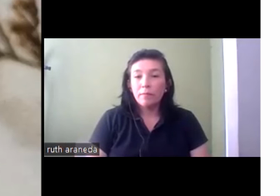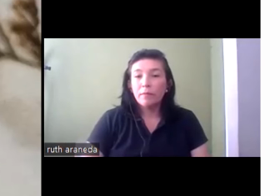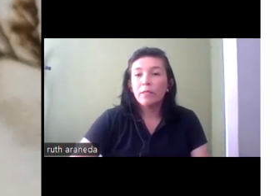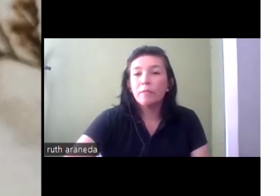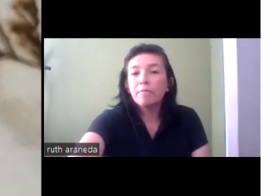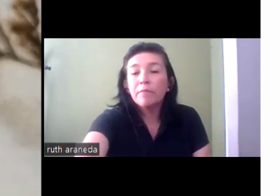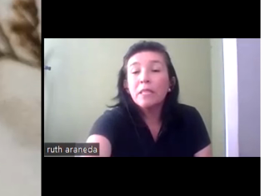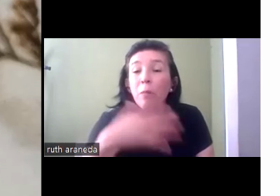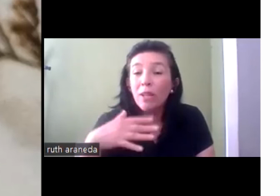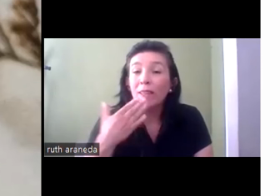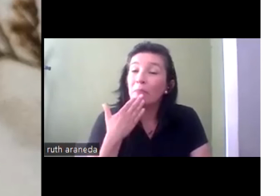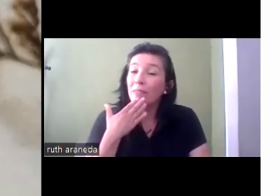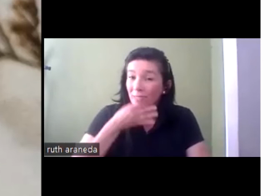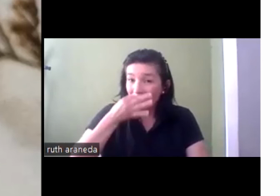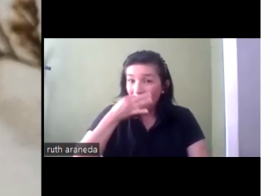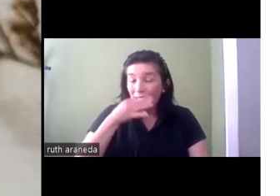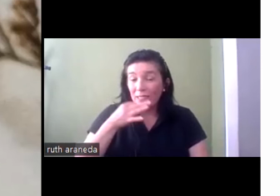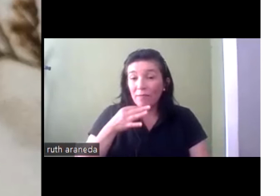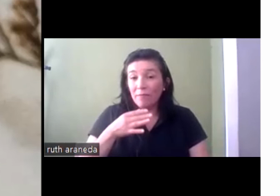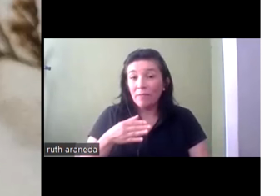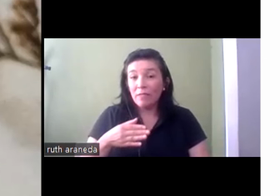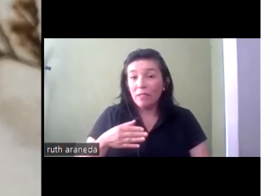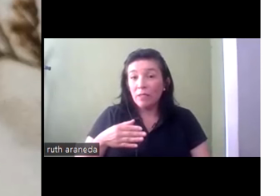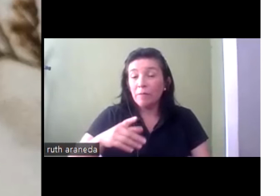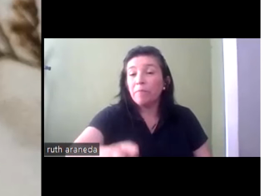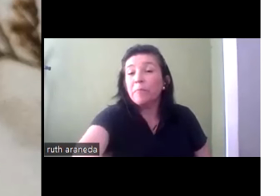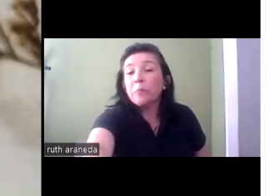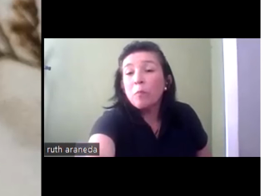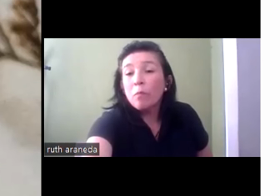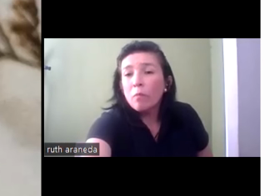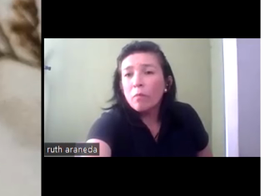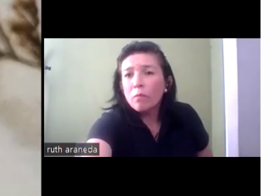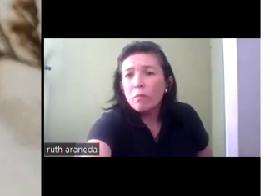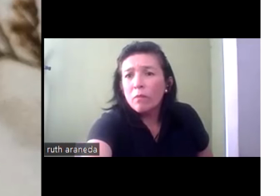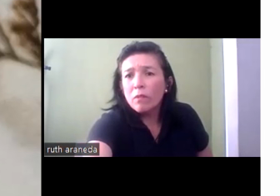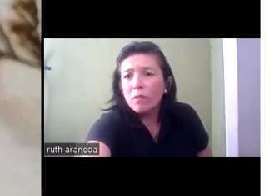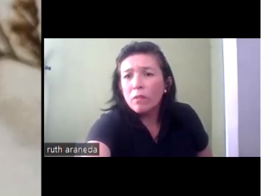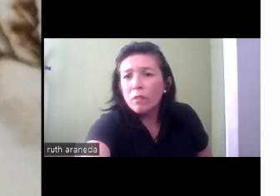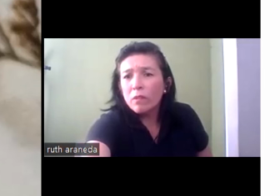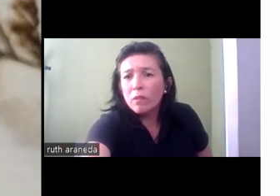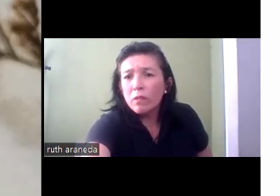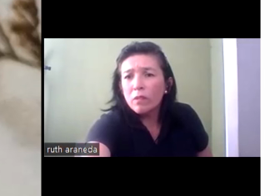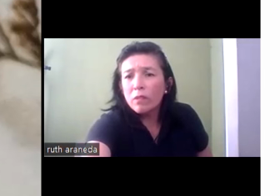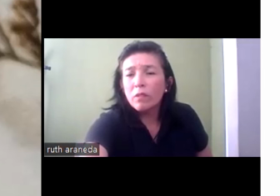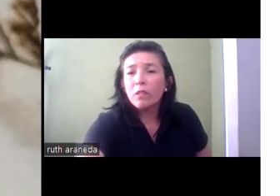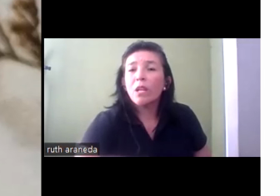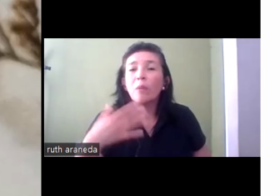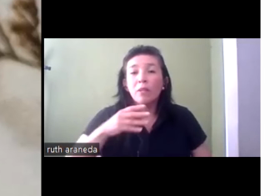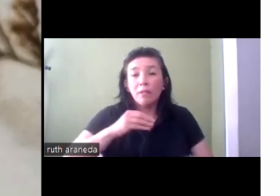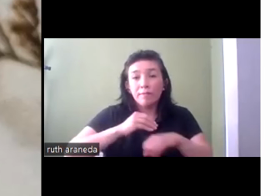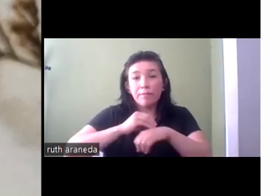bueno mencionar que pese a lo señalado, digamos, en esta diapositiva, hay que mencionar que